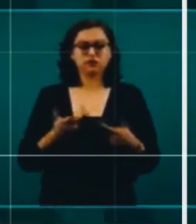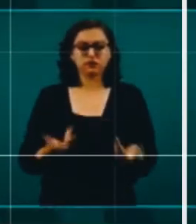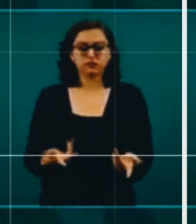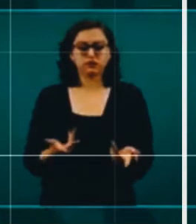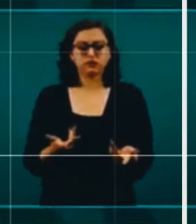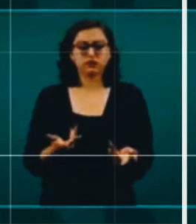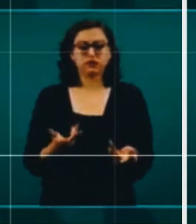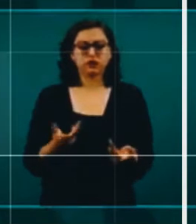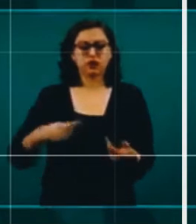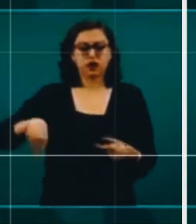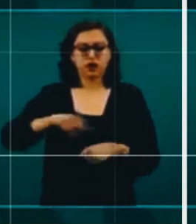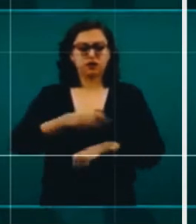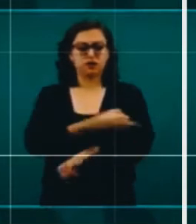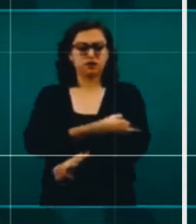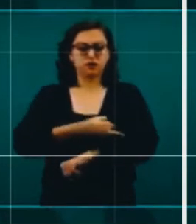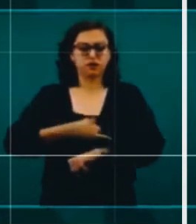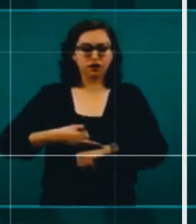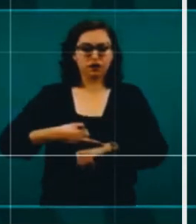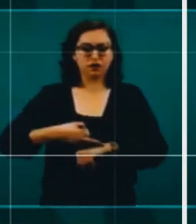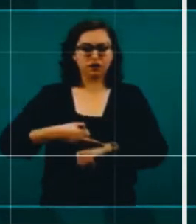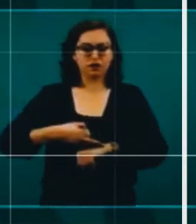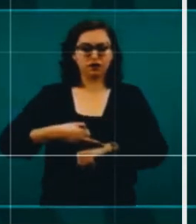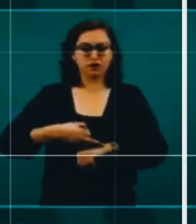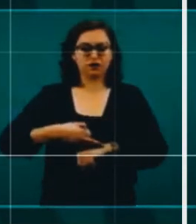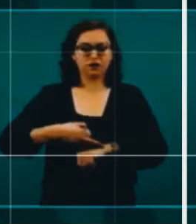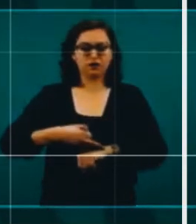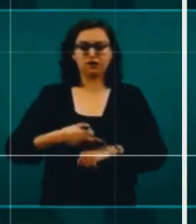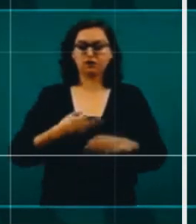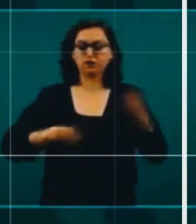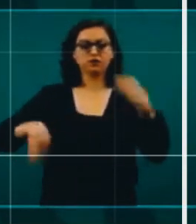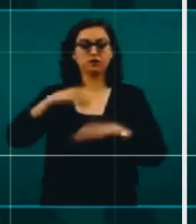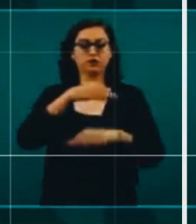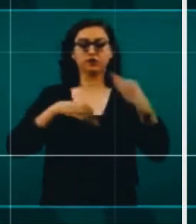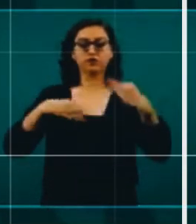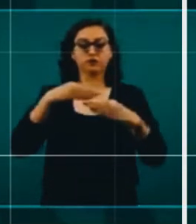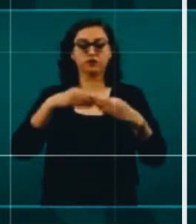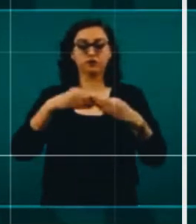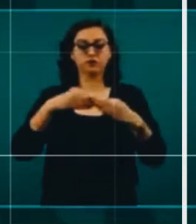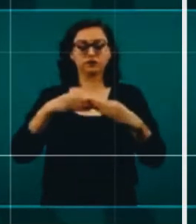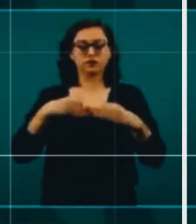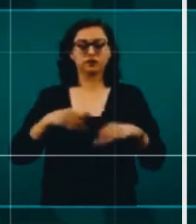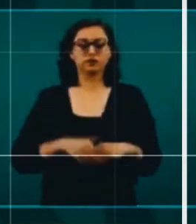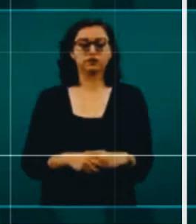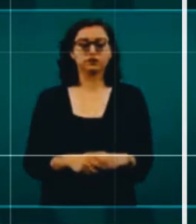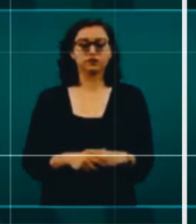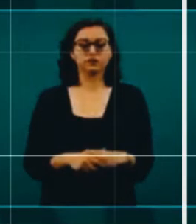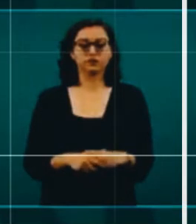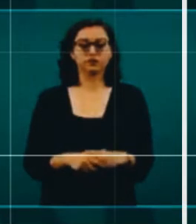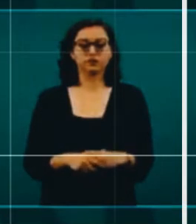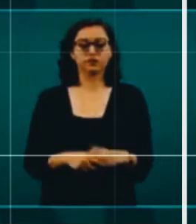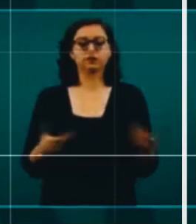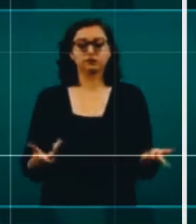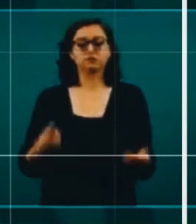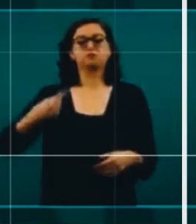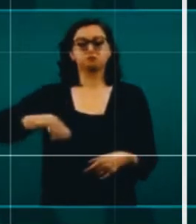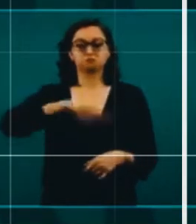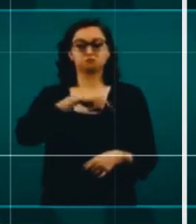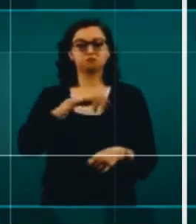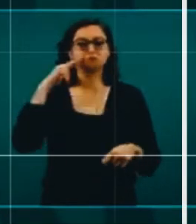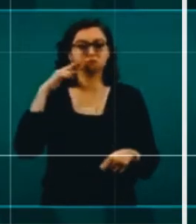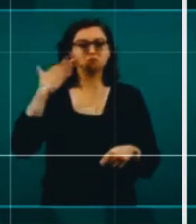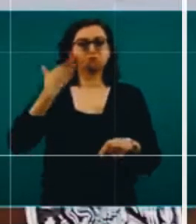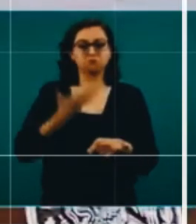familias, a niños, a adultos, a todos. Es nuestra responsabilidad.